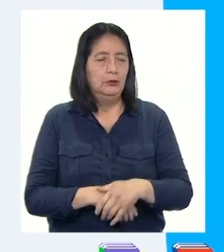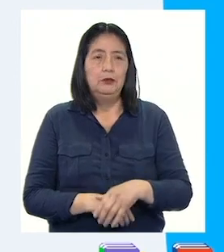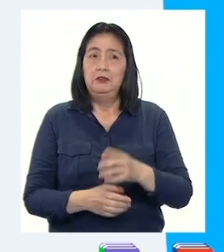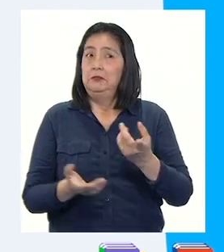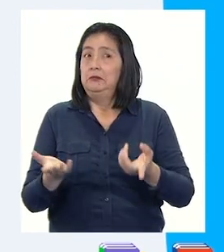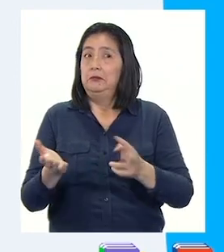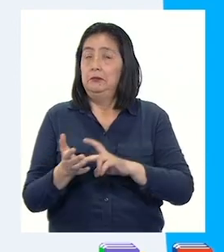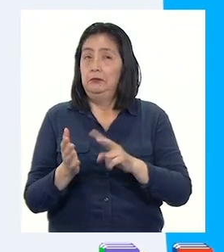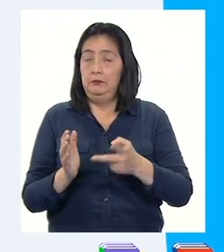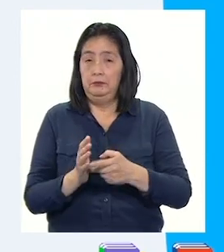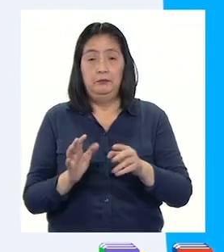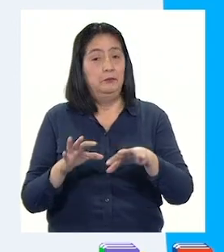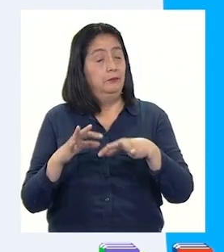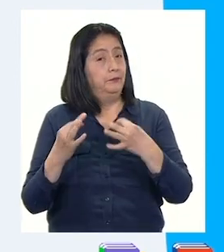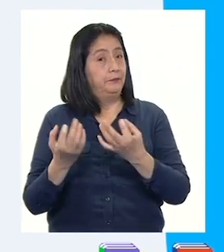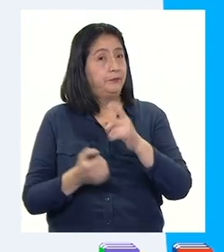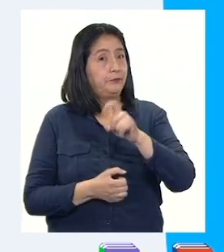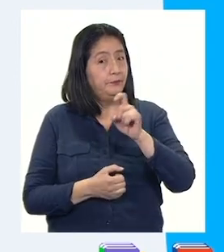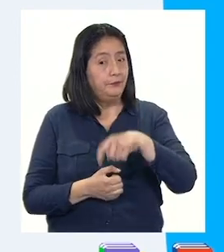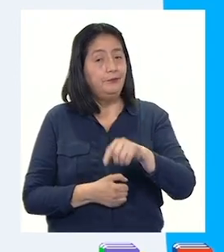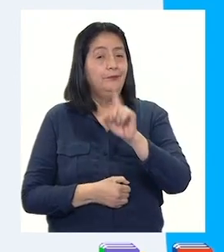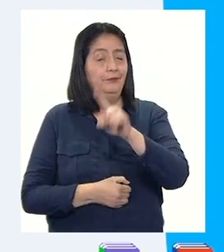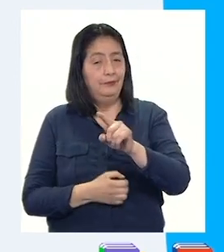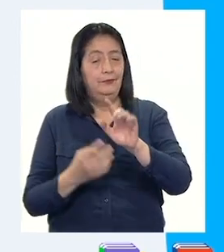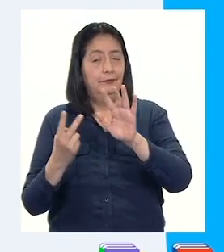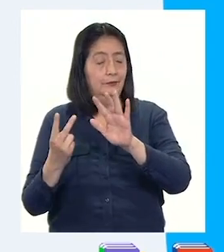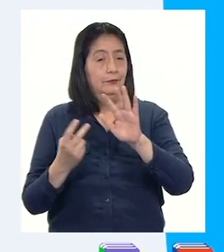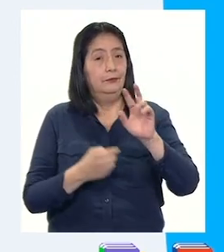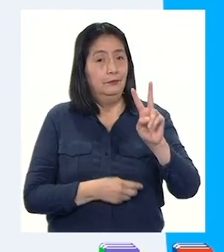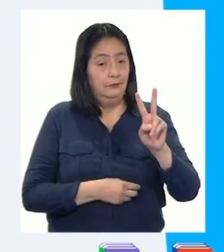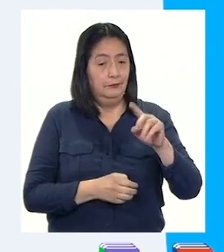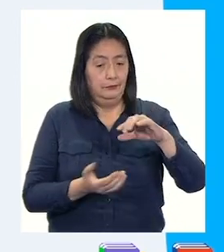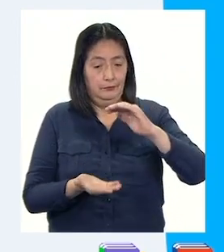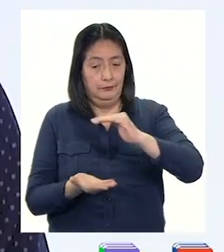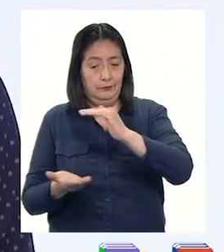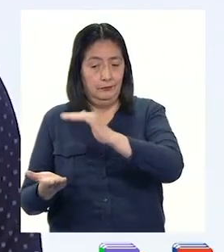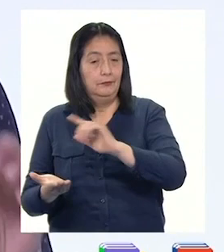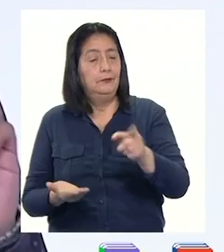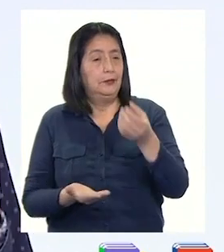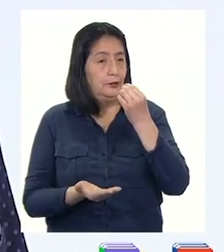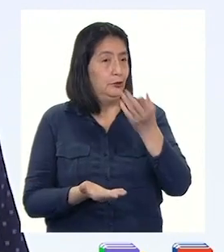Es decir, las familias necesitan 172 sacos para su consumo.